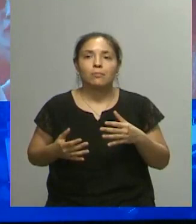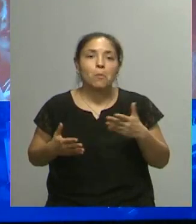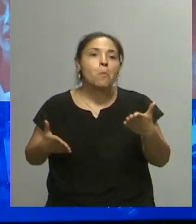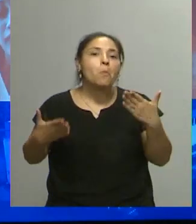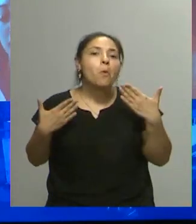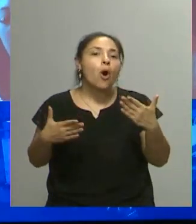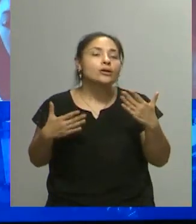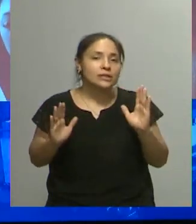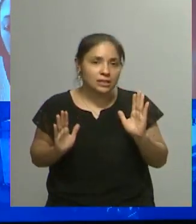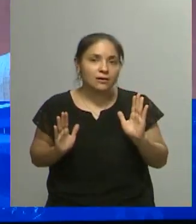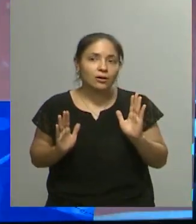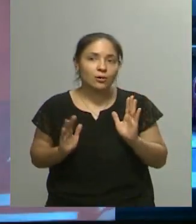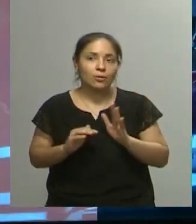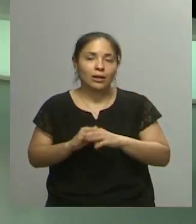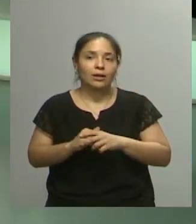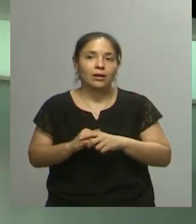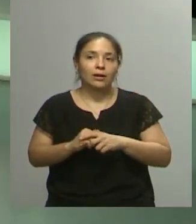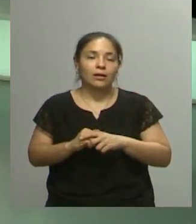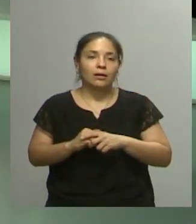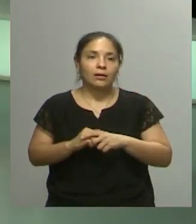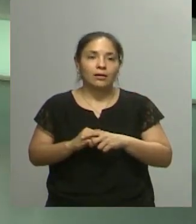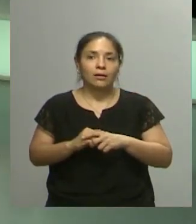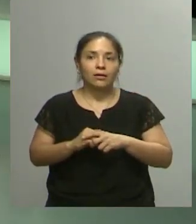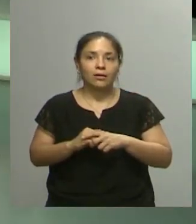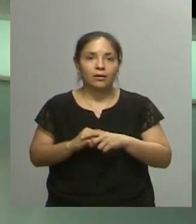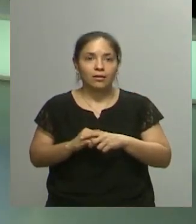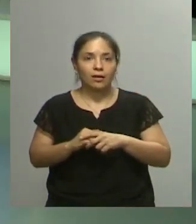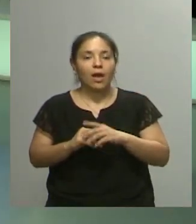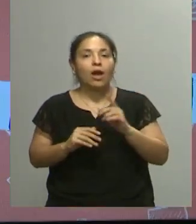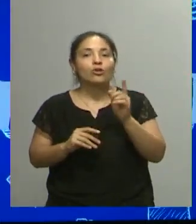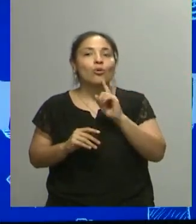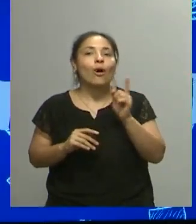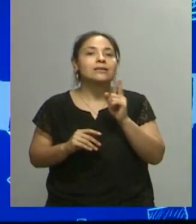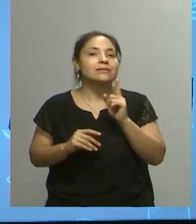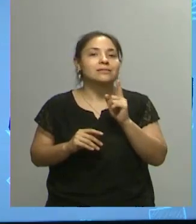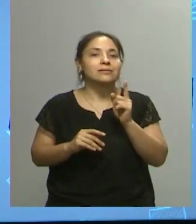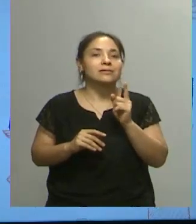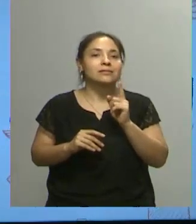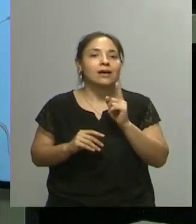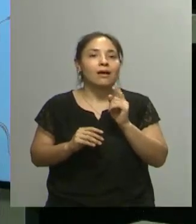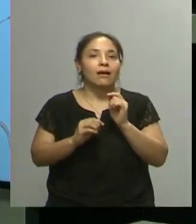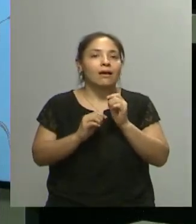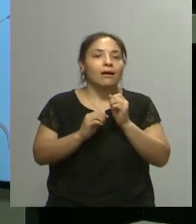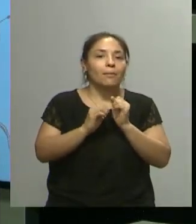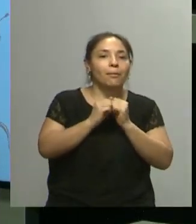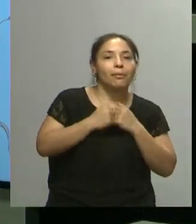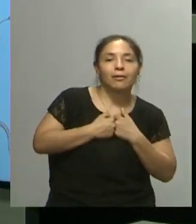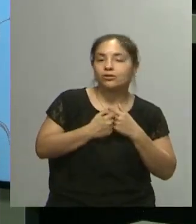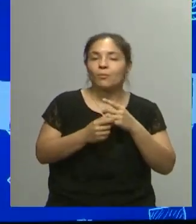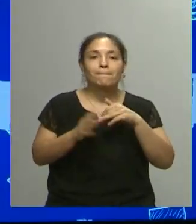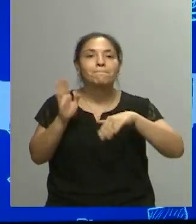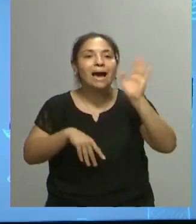posible, no sé inmiscuirse, sino visibilizar, visibilizar, visibilizar. Esa es la forma